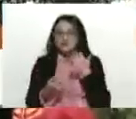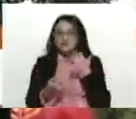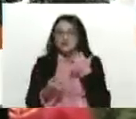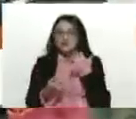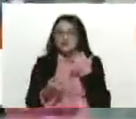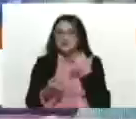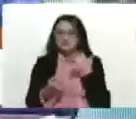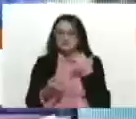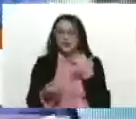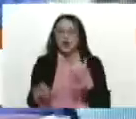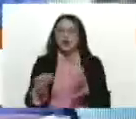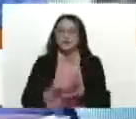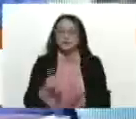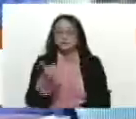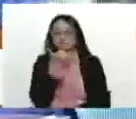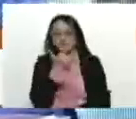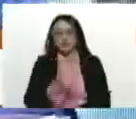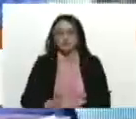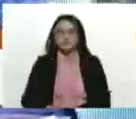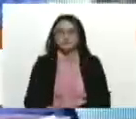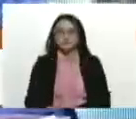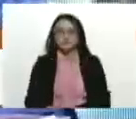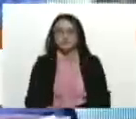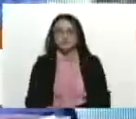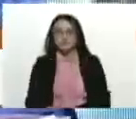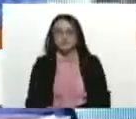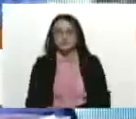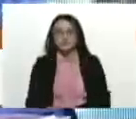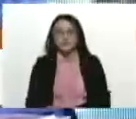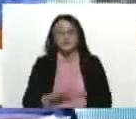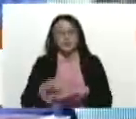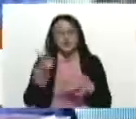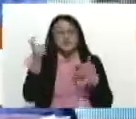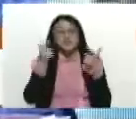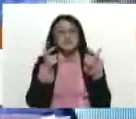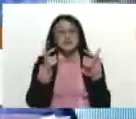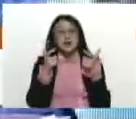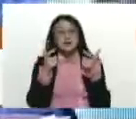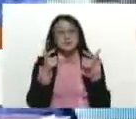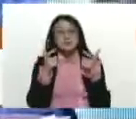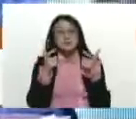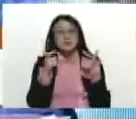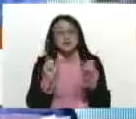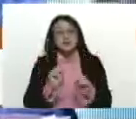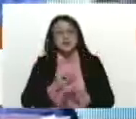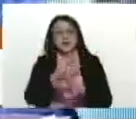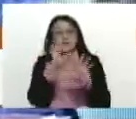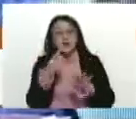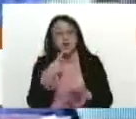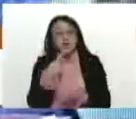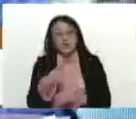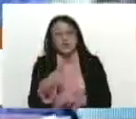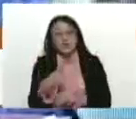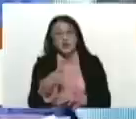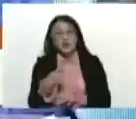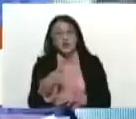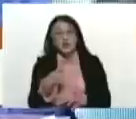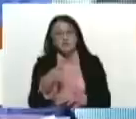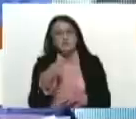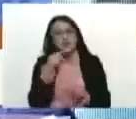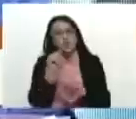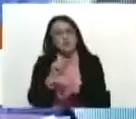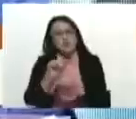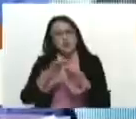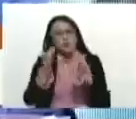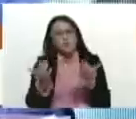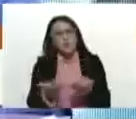Se volvieron a equivocar porque el comandante Chávez no lo aclaró durante y se lo aclarar al mundo